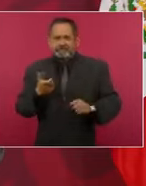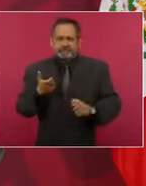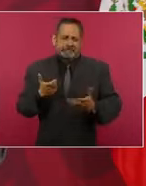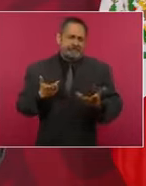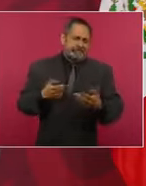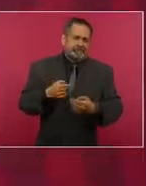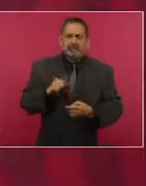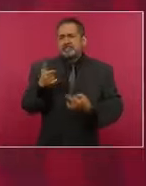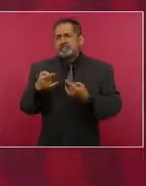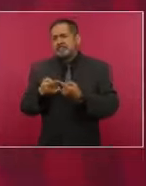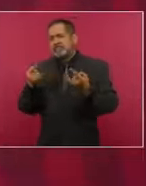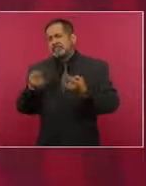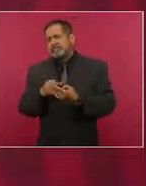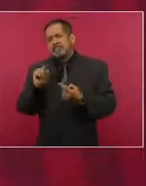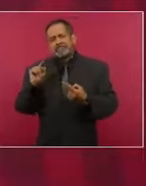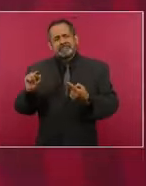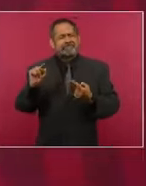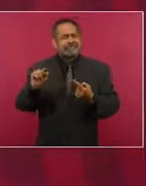narradas